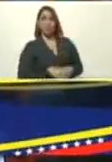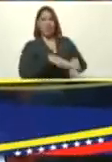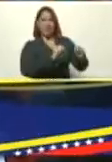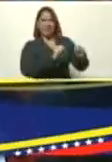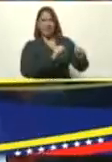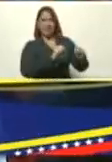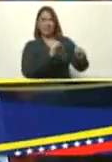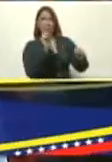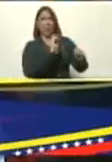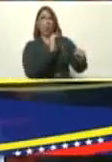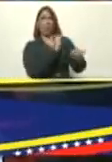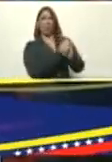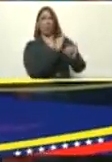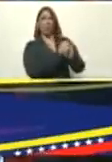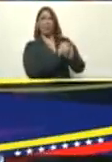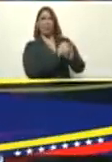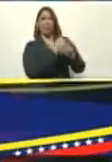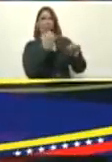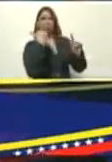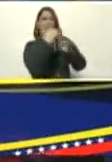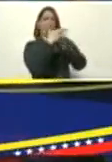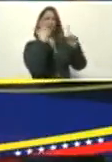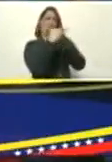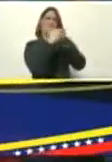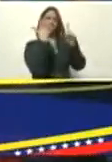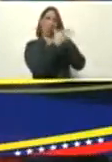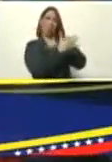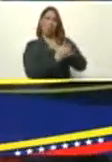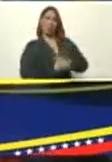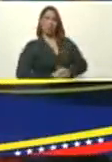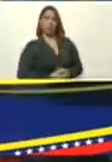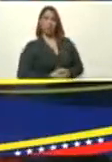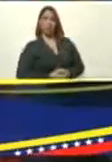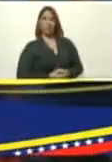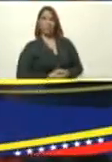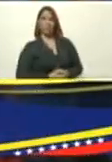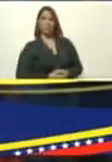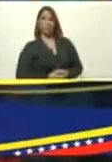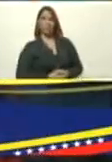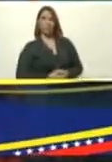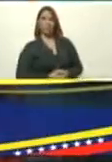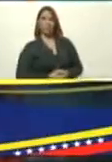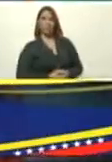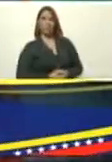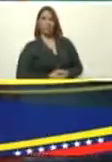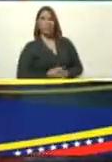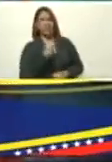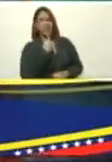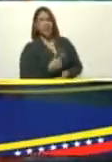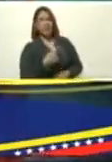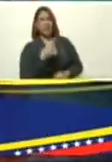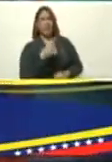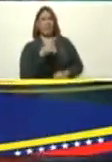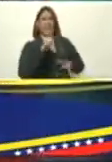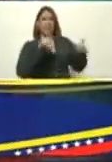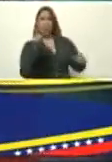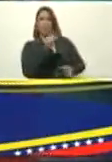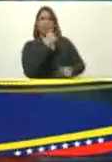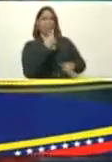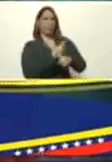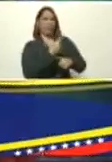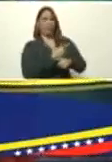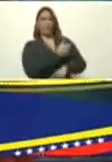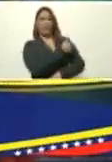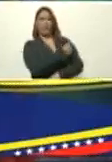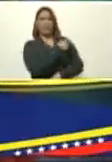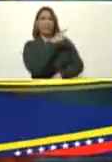sociales, en la fake news, en la infodemia que incita a la gente a no vacunarse. Esa es la mejor protección